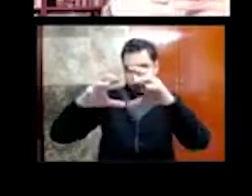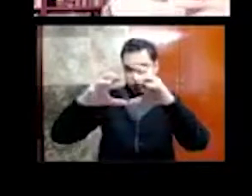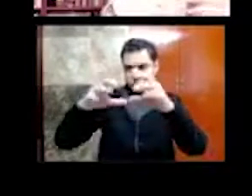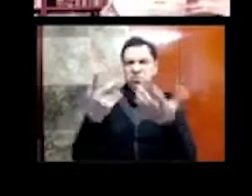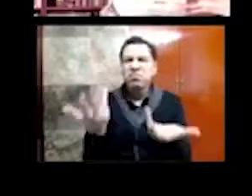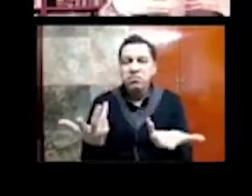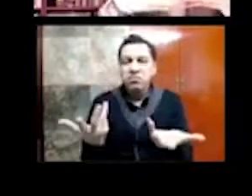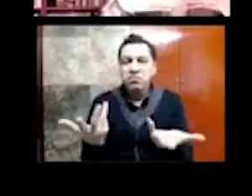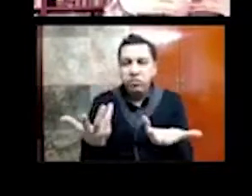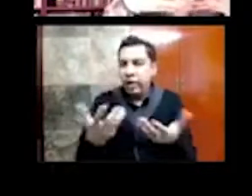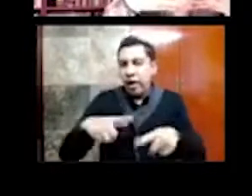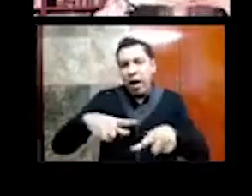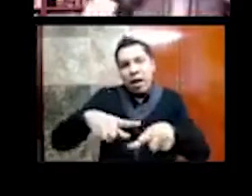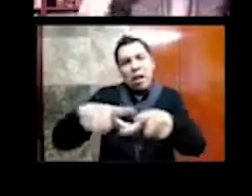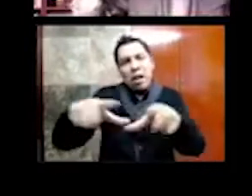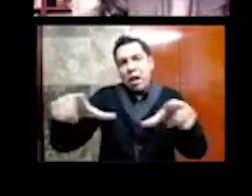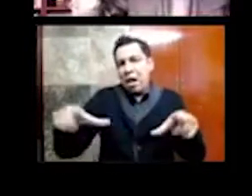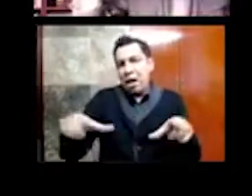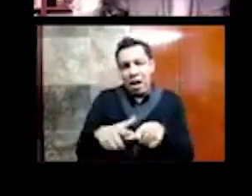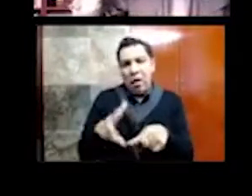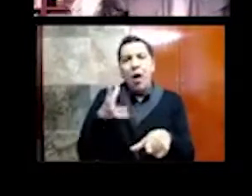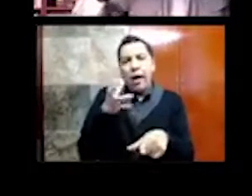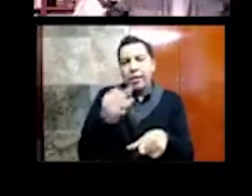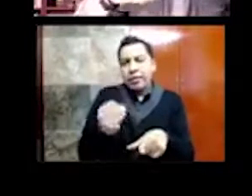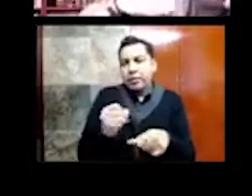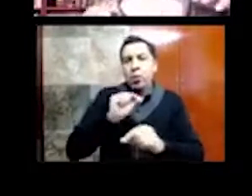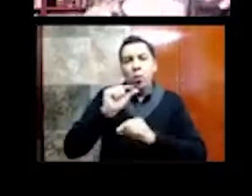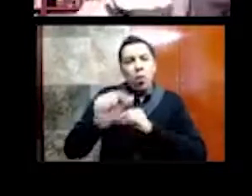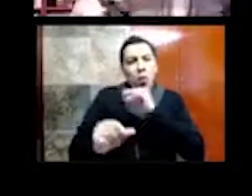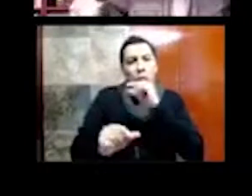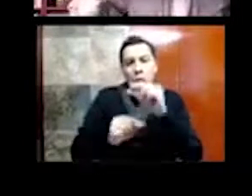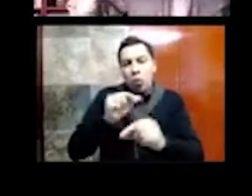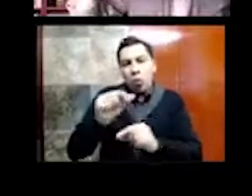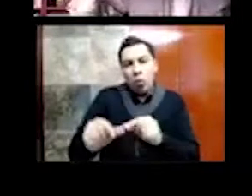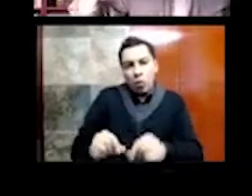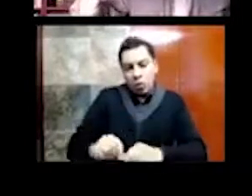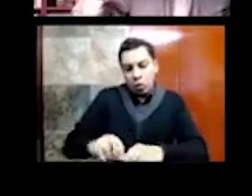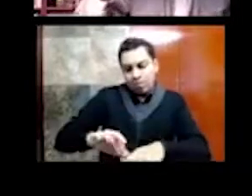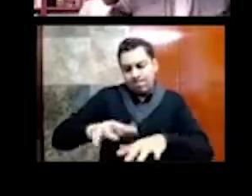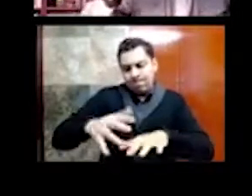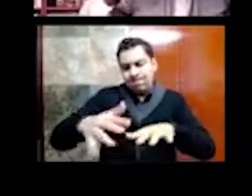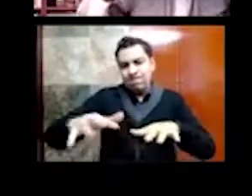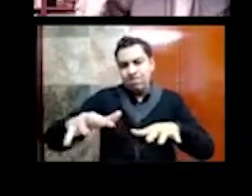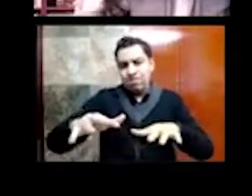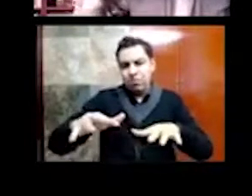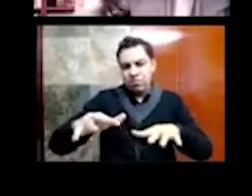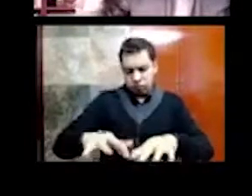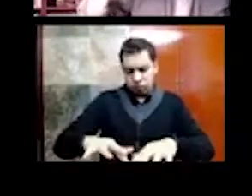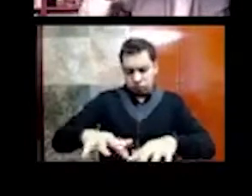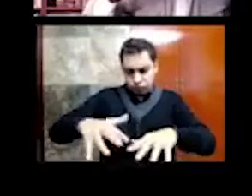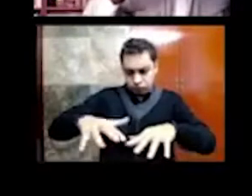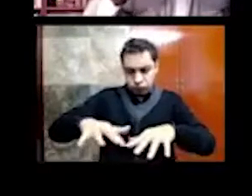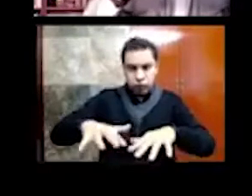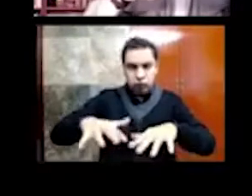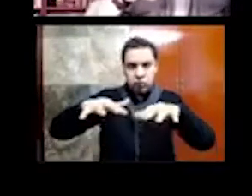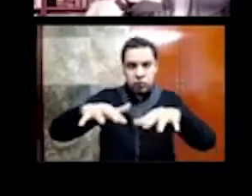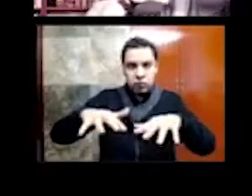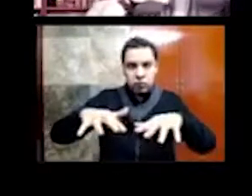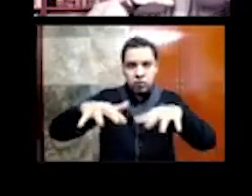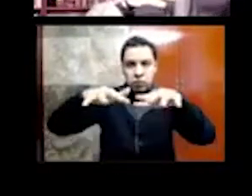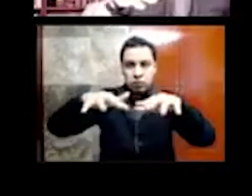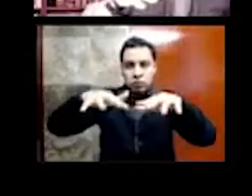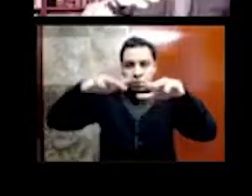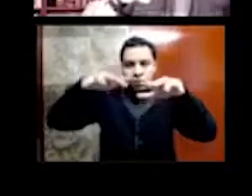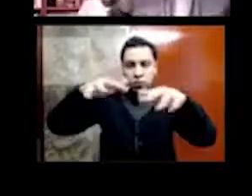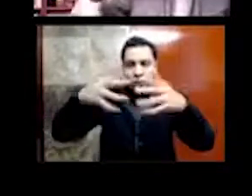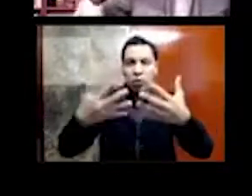acuática en el cuerpo de agua al caprichoso ir y venir de las costas. Cuando desciende, desde luego, el nivel